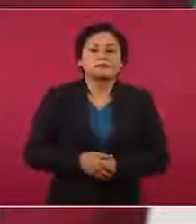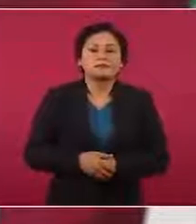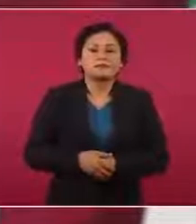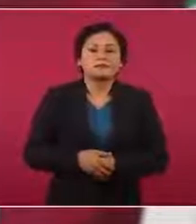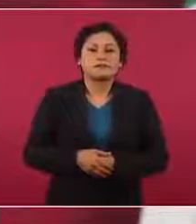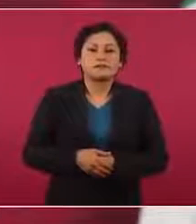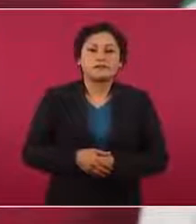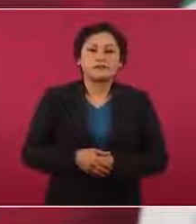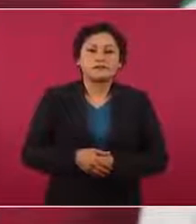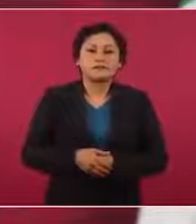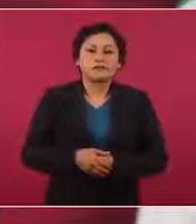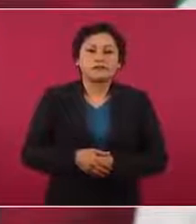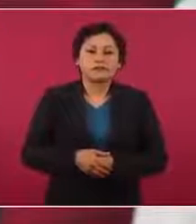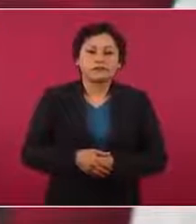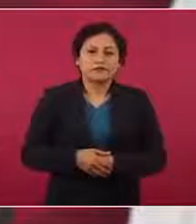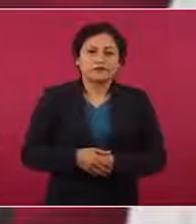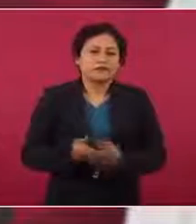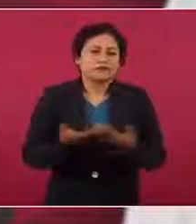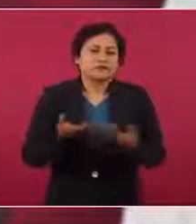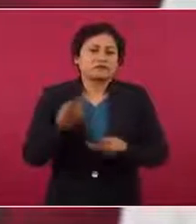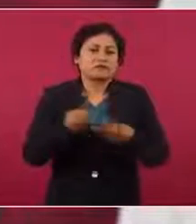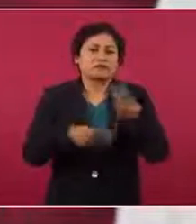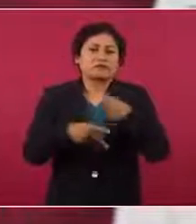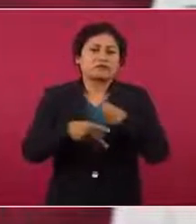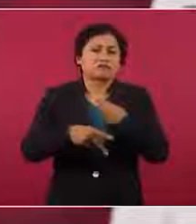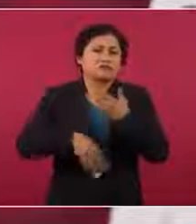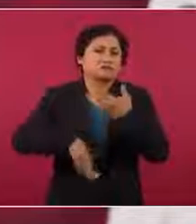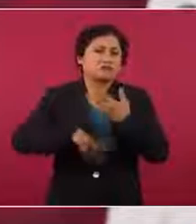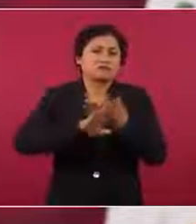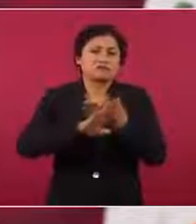de que no se afecta en nada